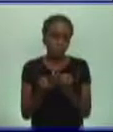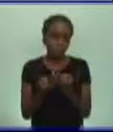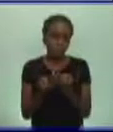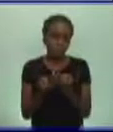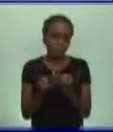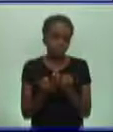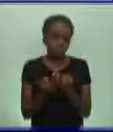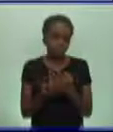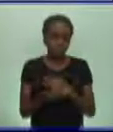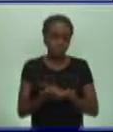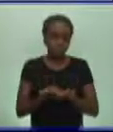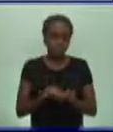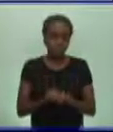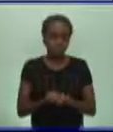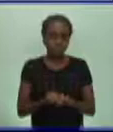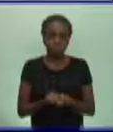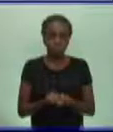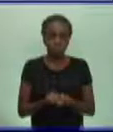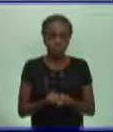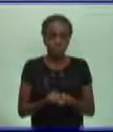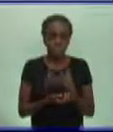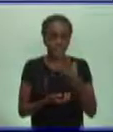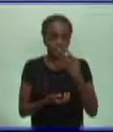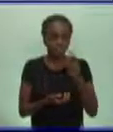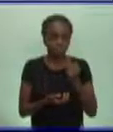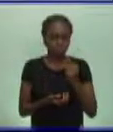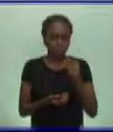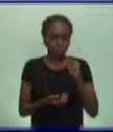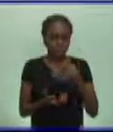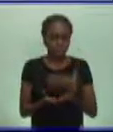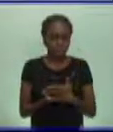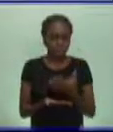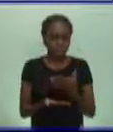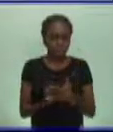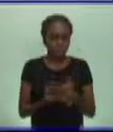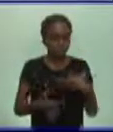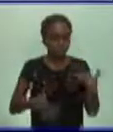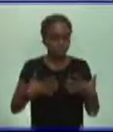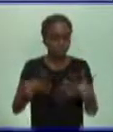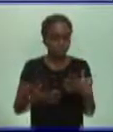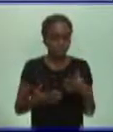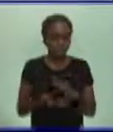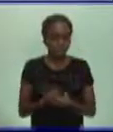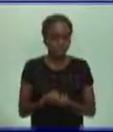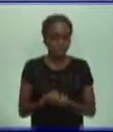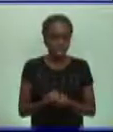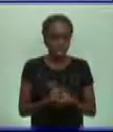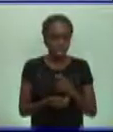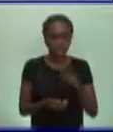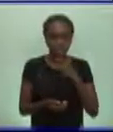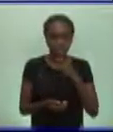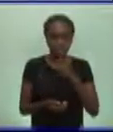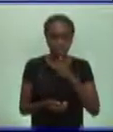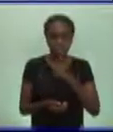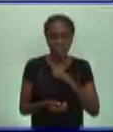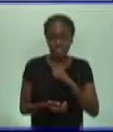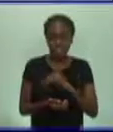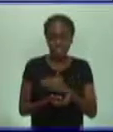palabras. ¿Les ha gustado las actividades de hoy? Están muy cómodas para ejercitar el contenido,